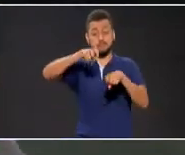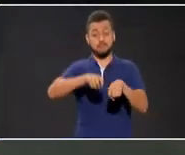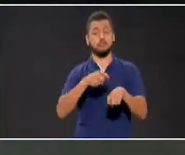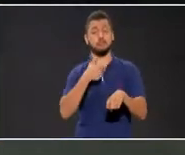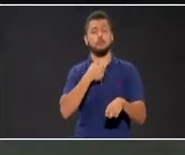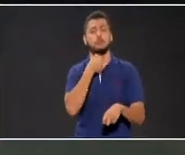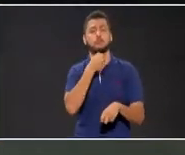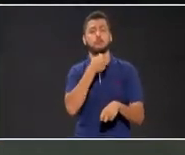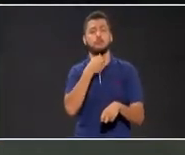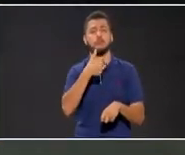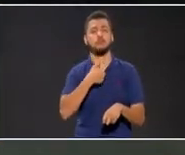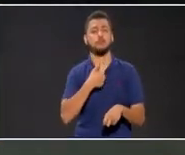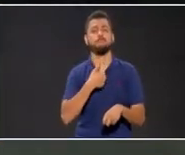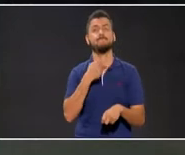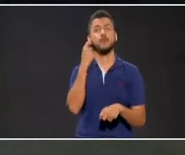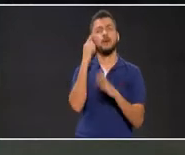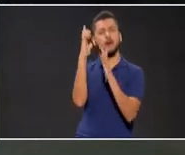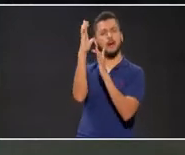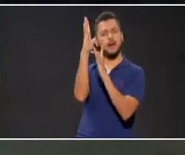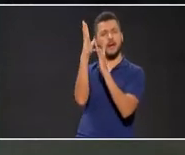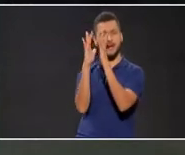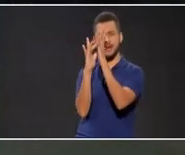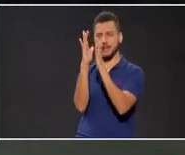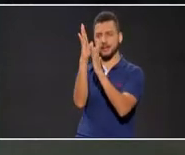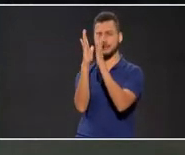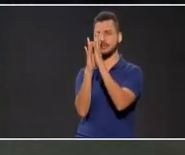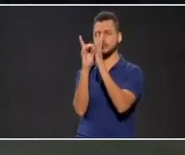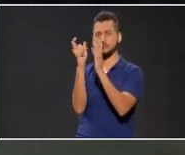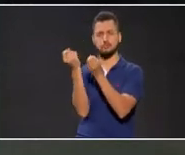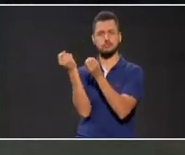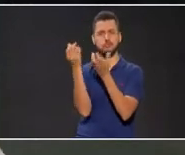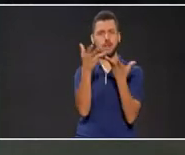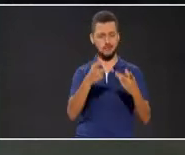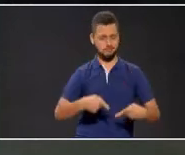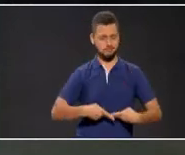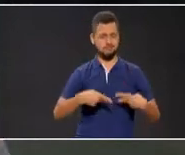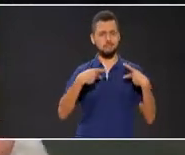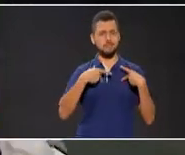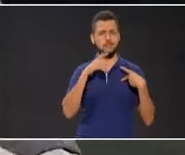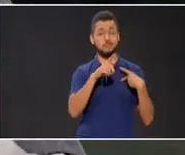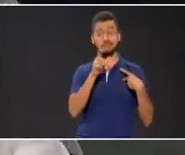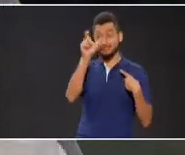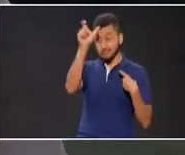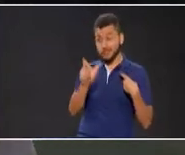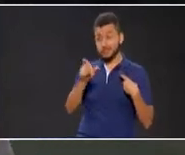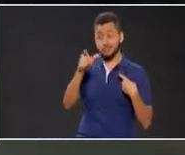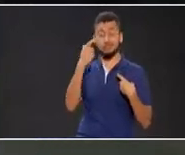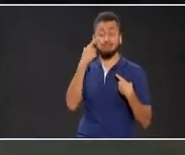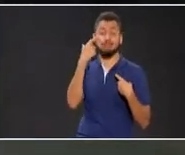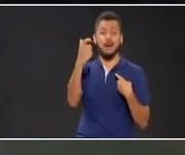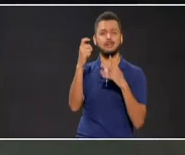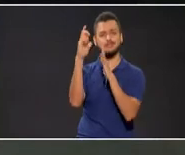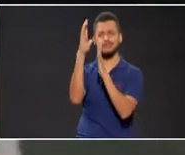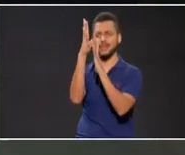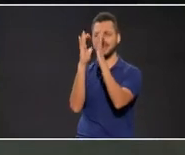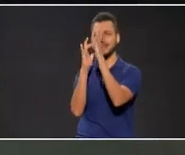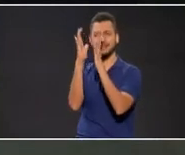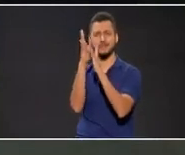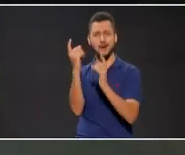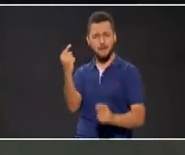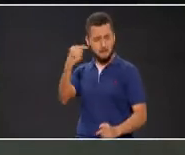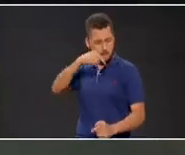yo voy a hablar jesucristo es el señor de la vida para mí jesucristo es quien lidera en nuestros